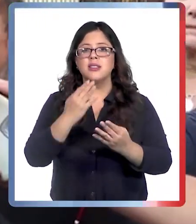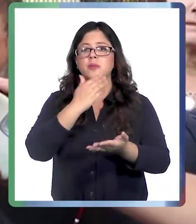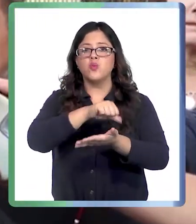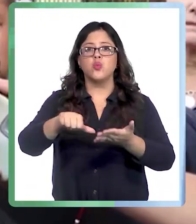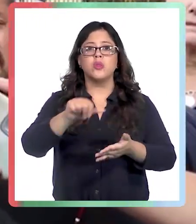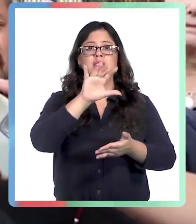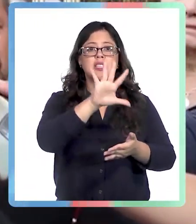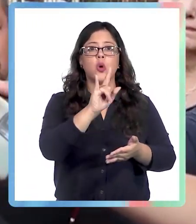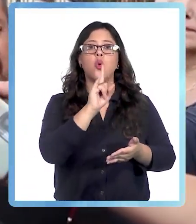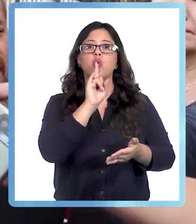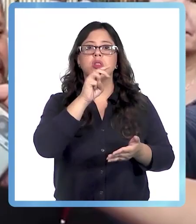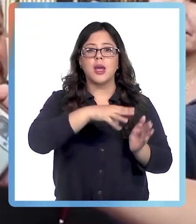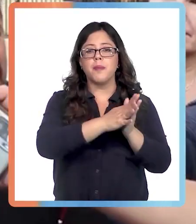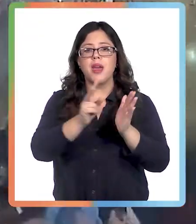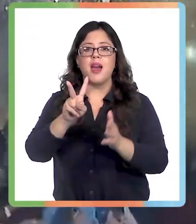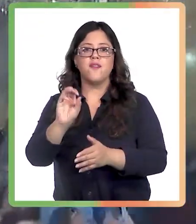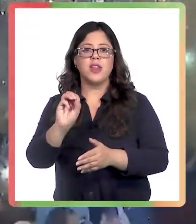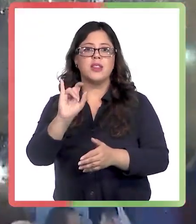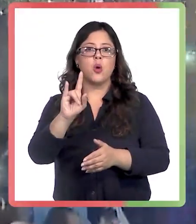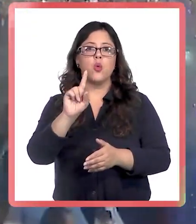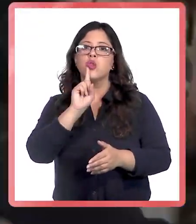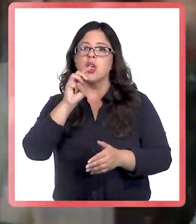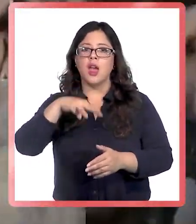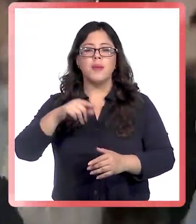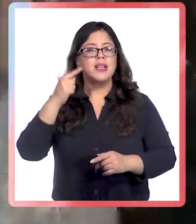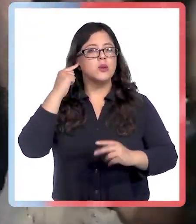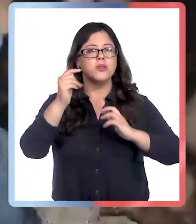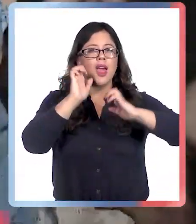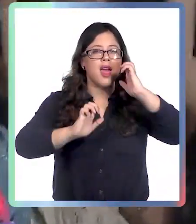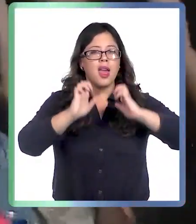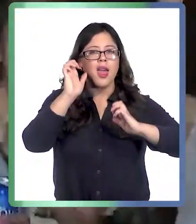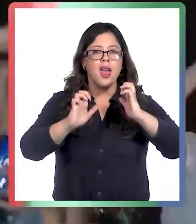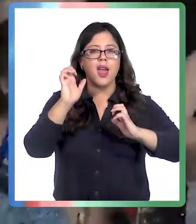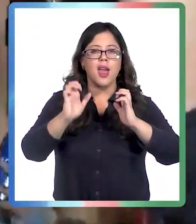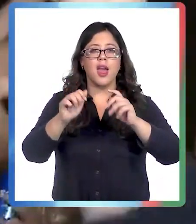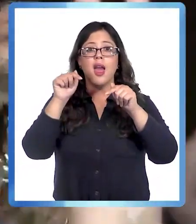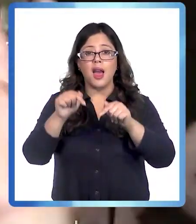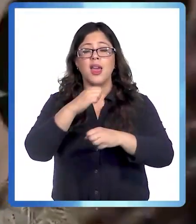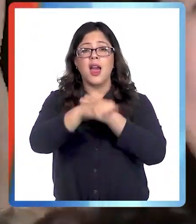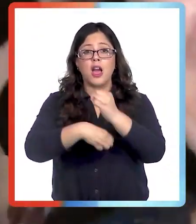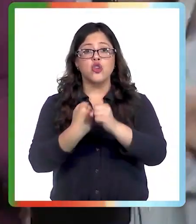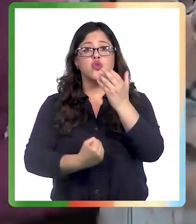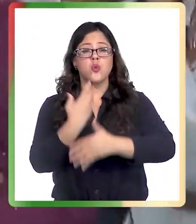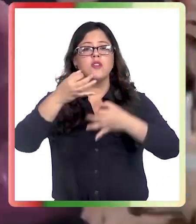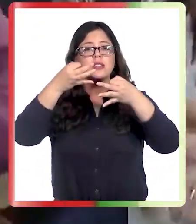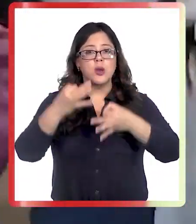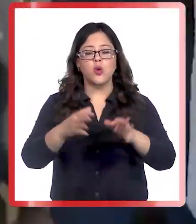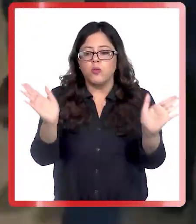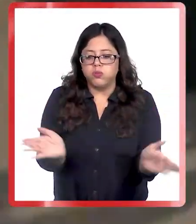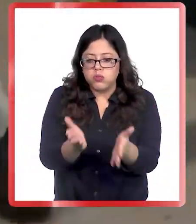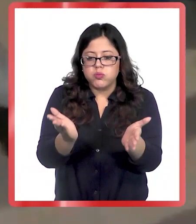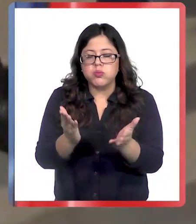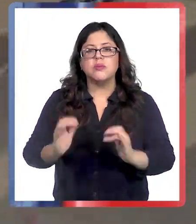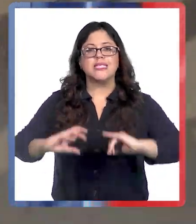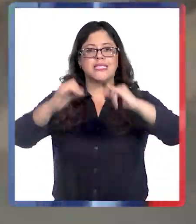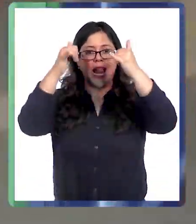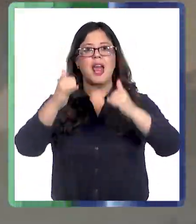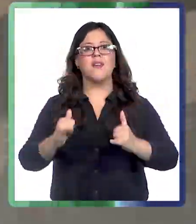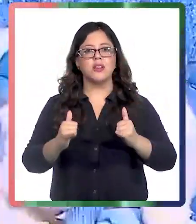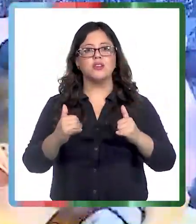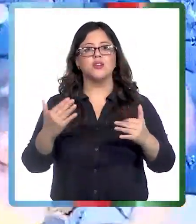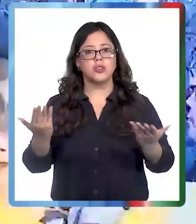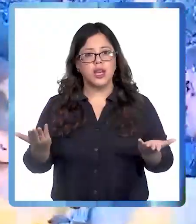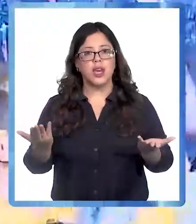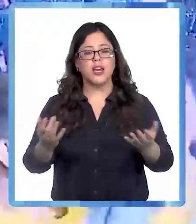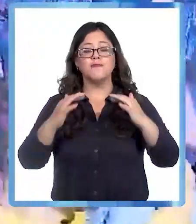las 5 unidades tributarias y las 20 unidades tributarias. Con Año Nuevo Seguro se pretende fomentar una celebración